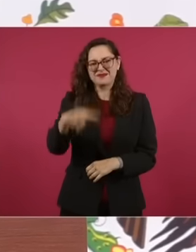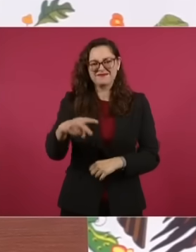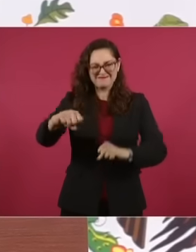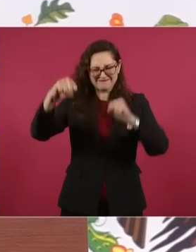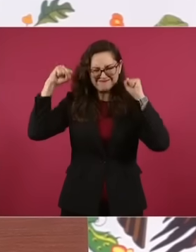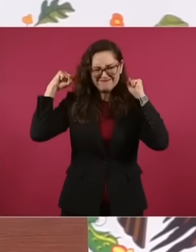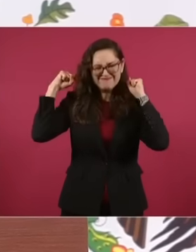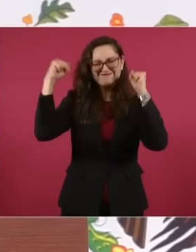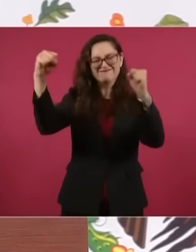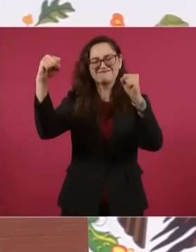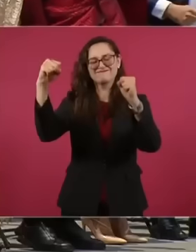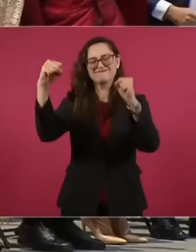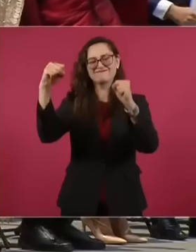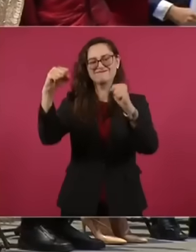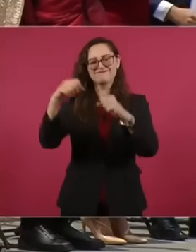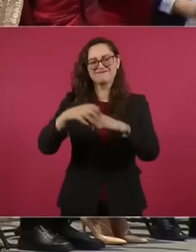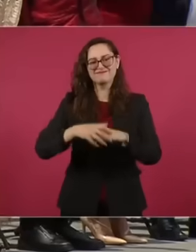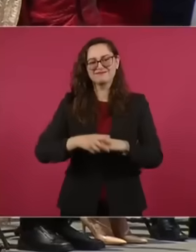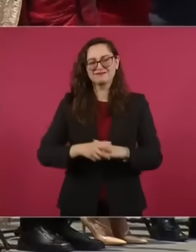¡Viva México!